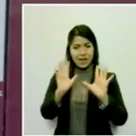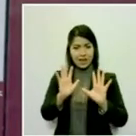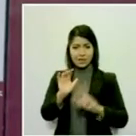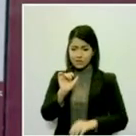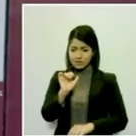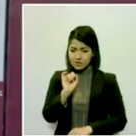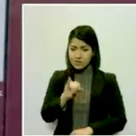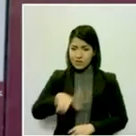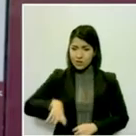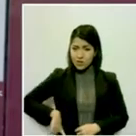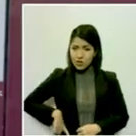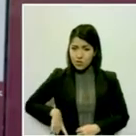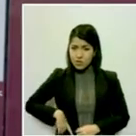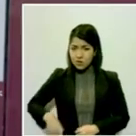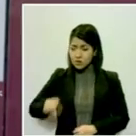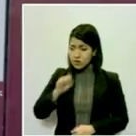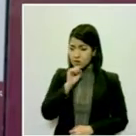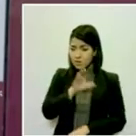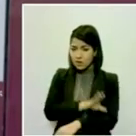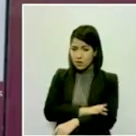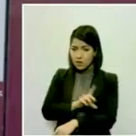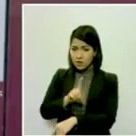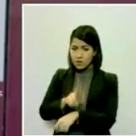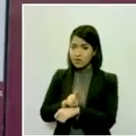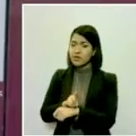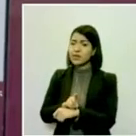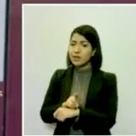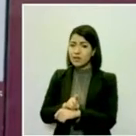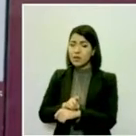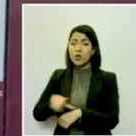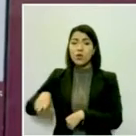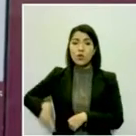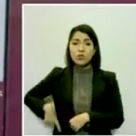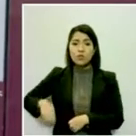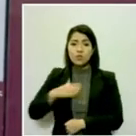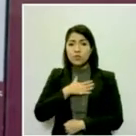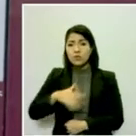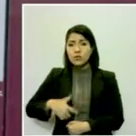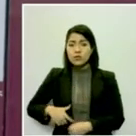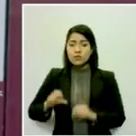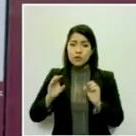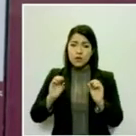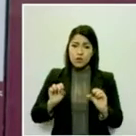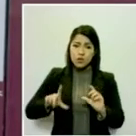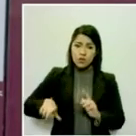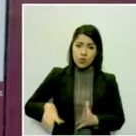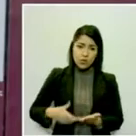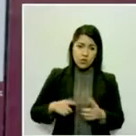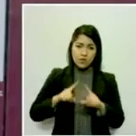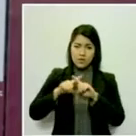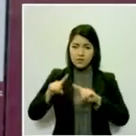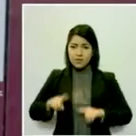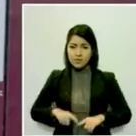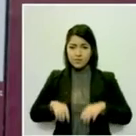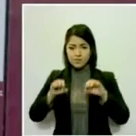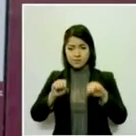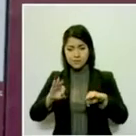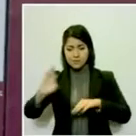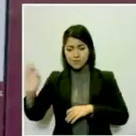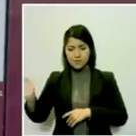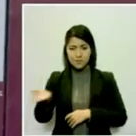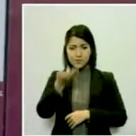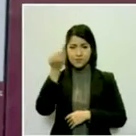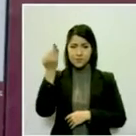nuestro gobierno y la coordinación con gobiernos municipales, con las instancias federales,